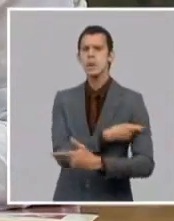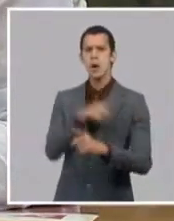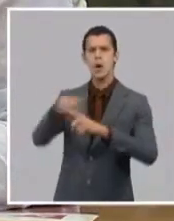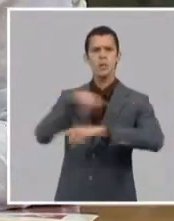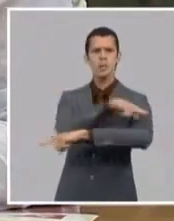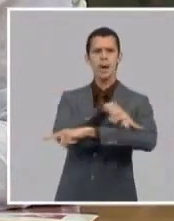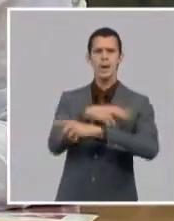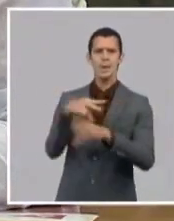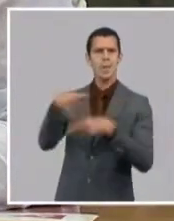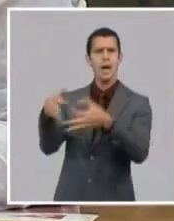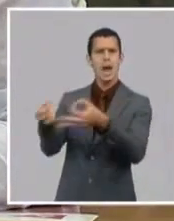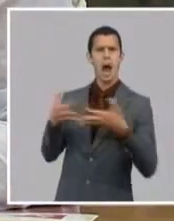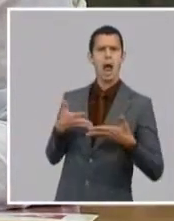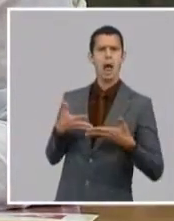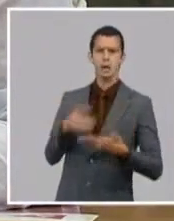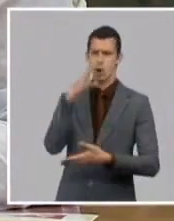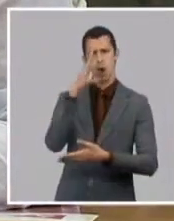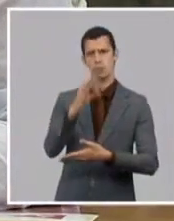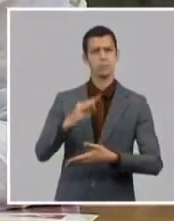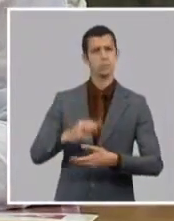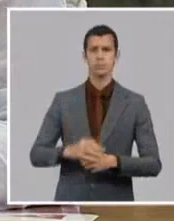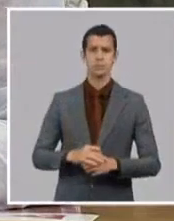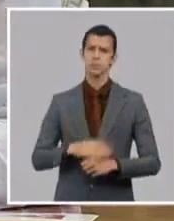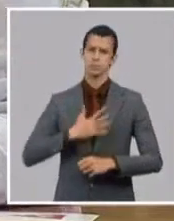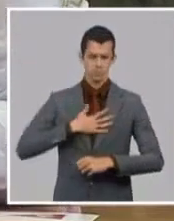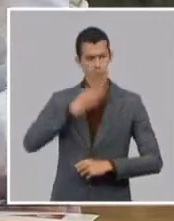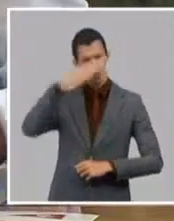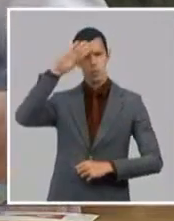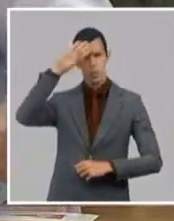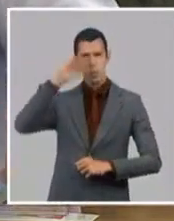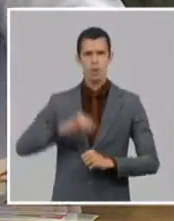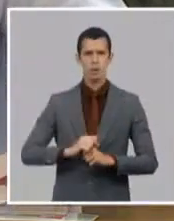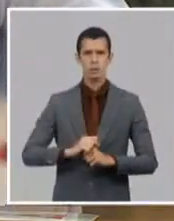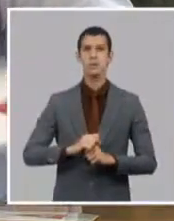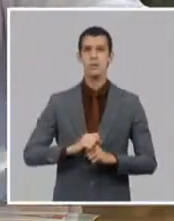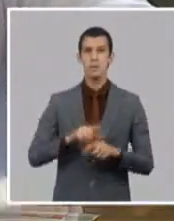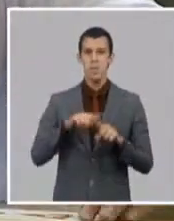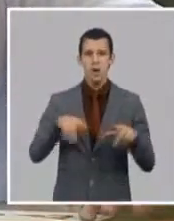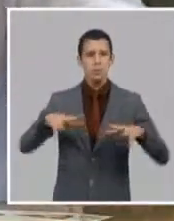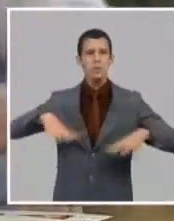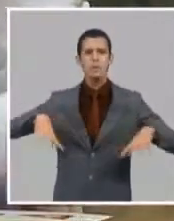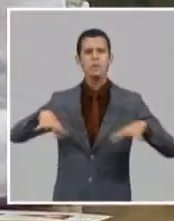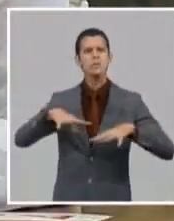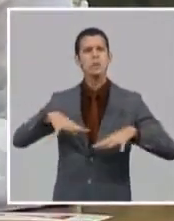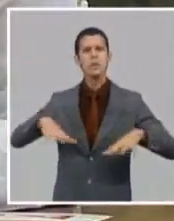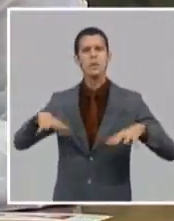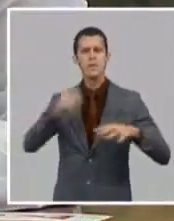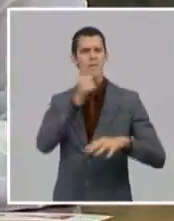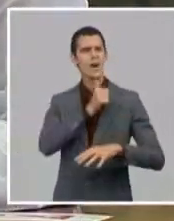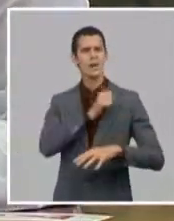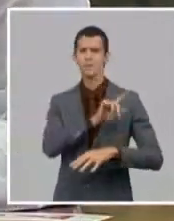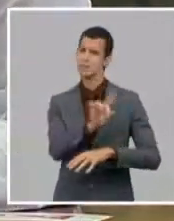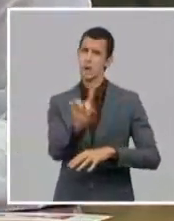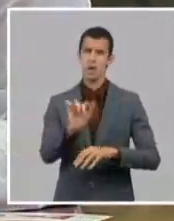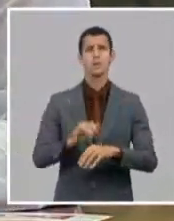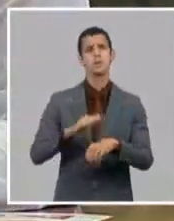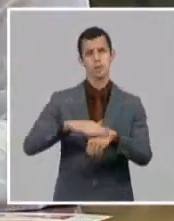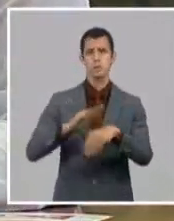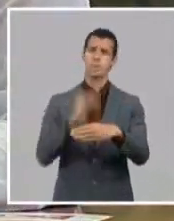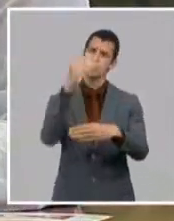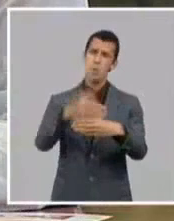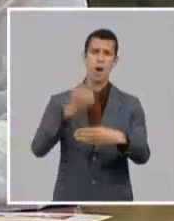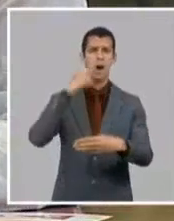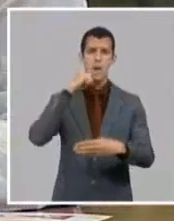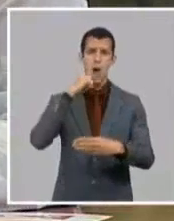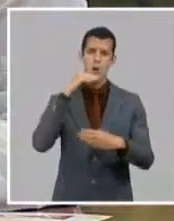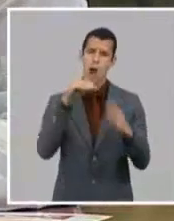de bloqueo y persecución financiera recrudecida y ahora con todo este aliento a los